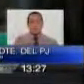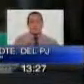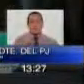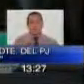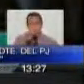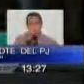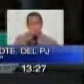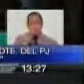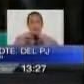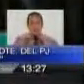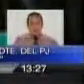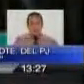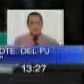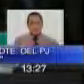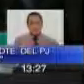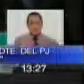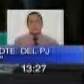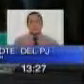así ocurrió.